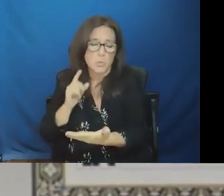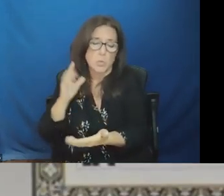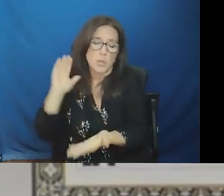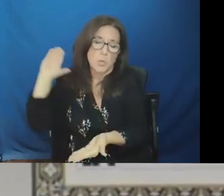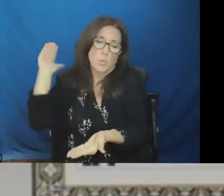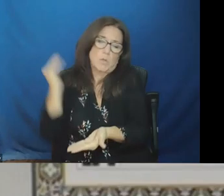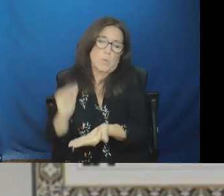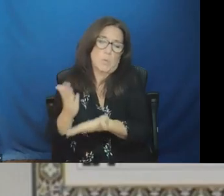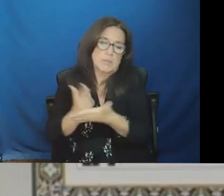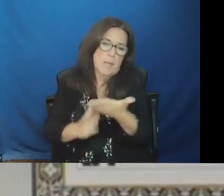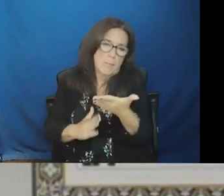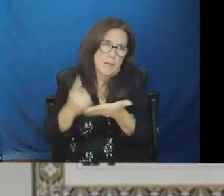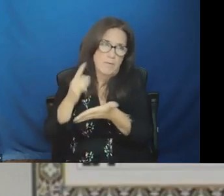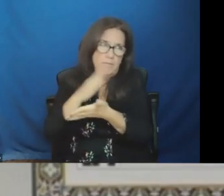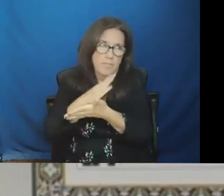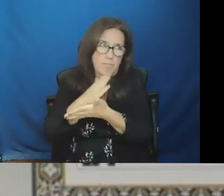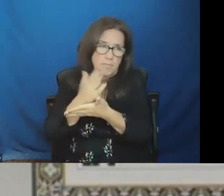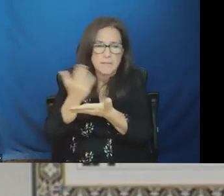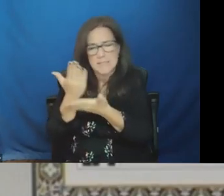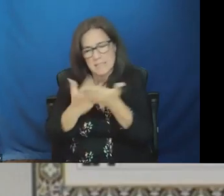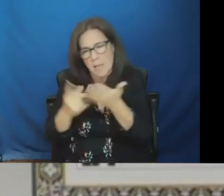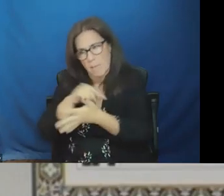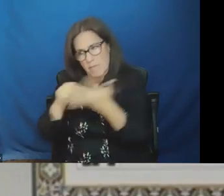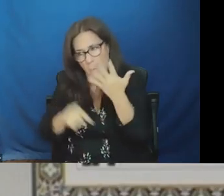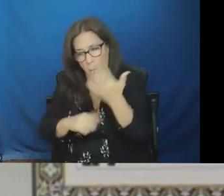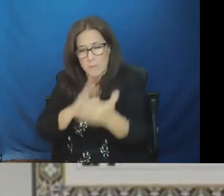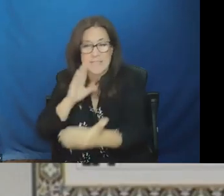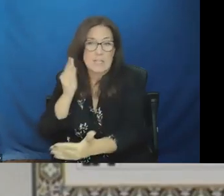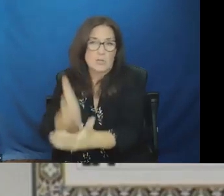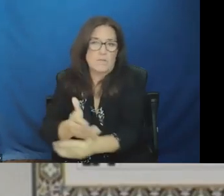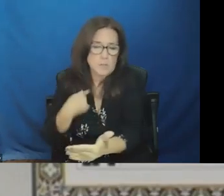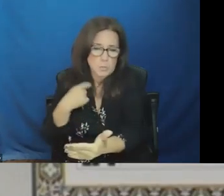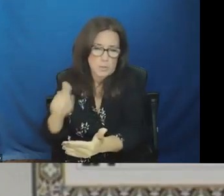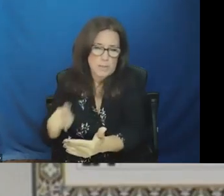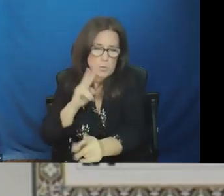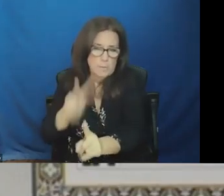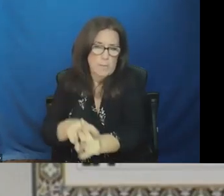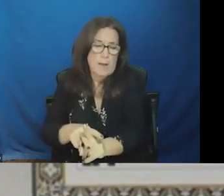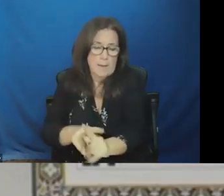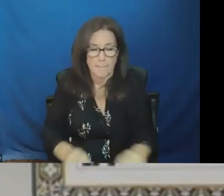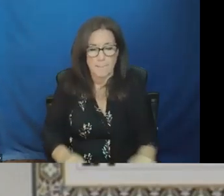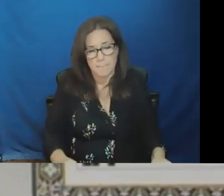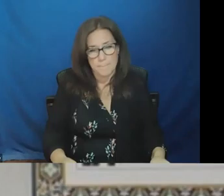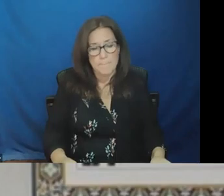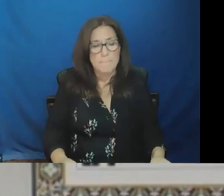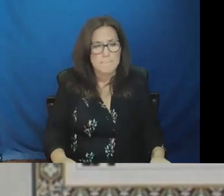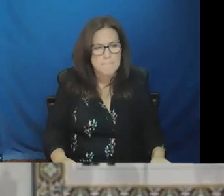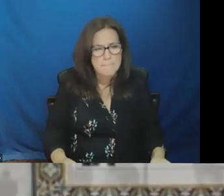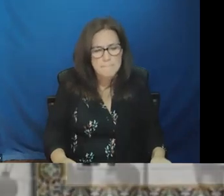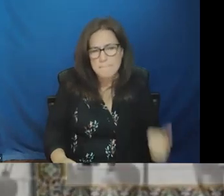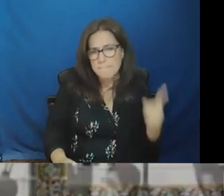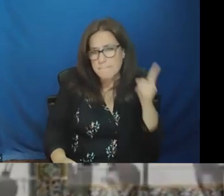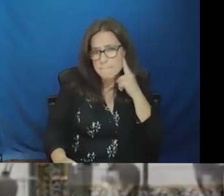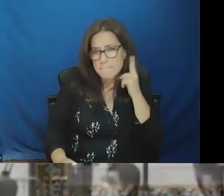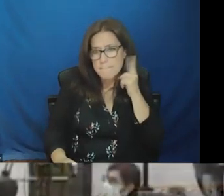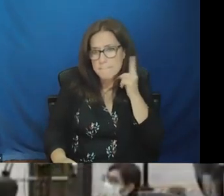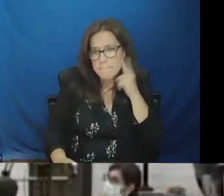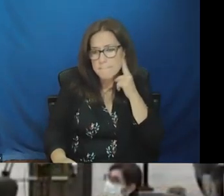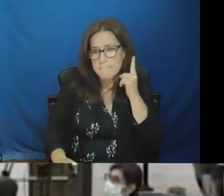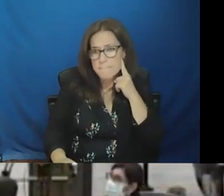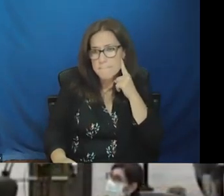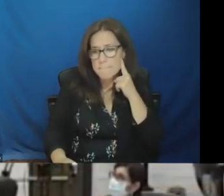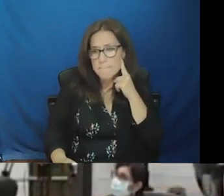los programas de aprendizaje temprano o los tres colores para poder reducir algunas de estas cosas para reducir